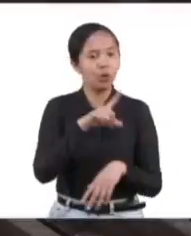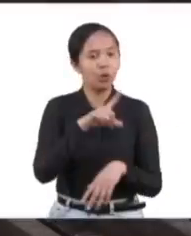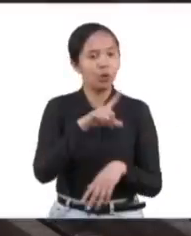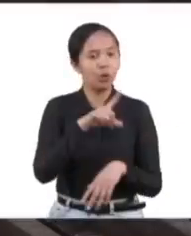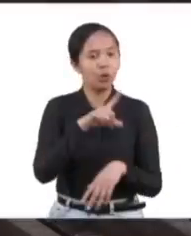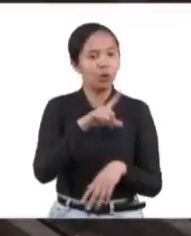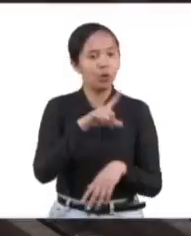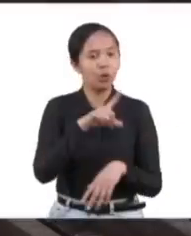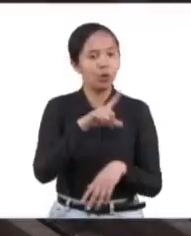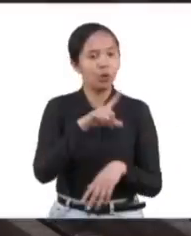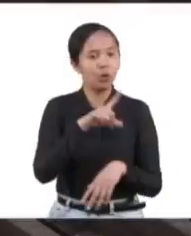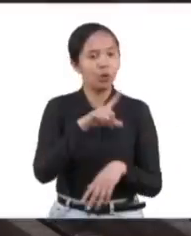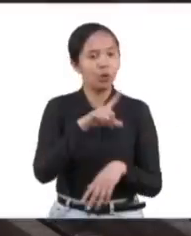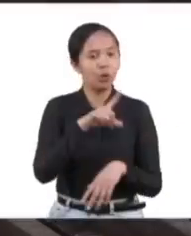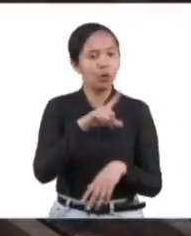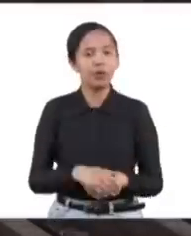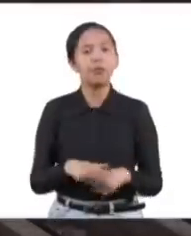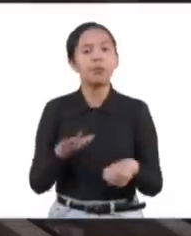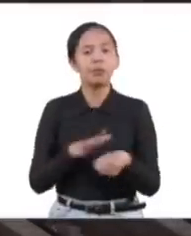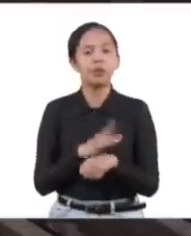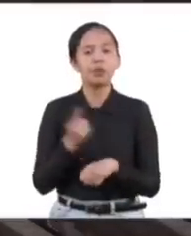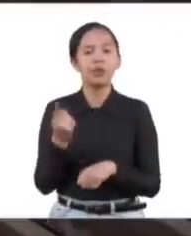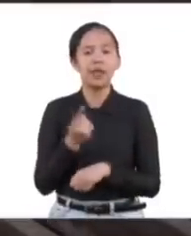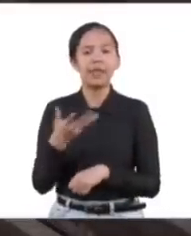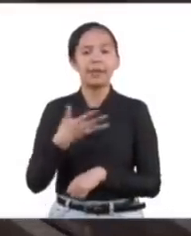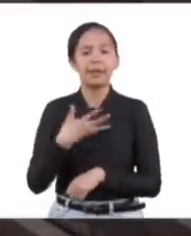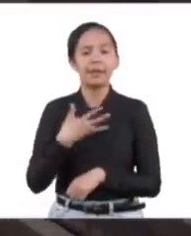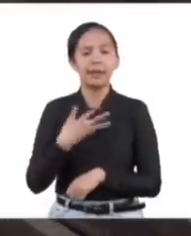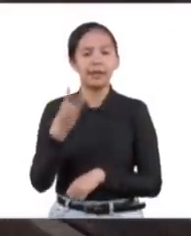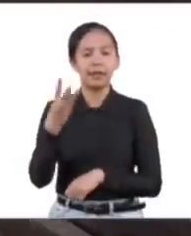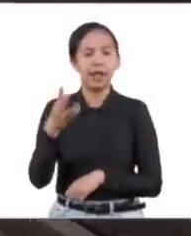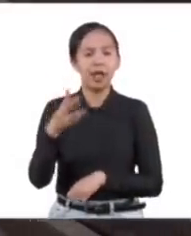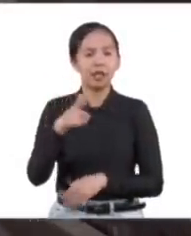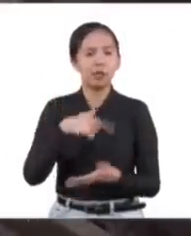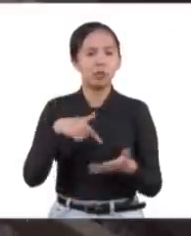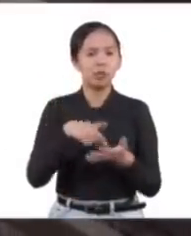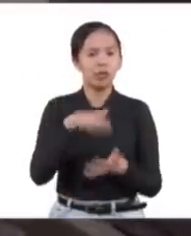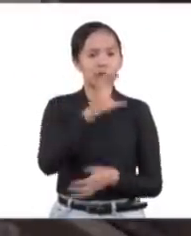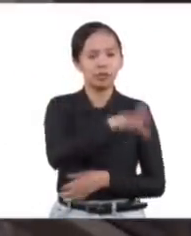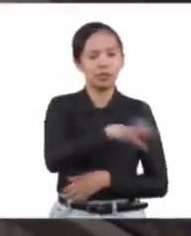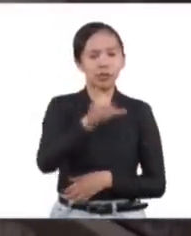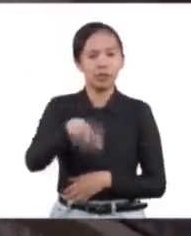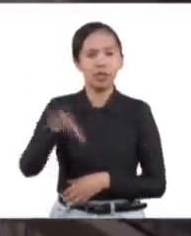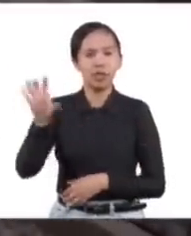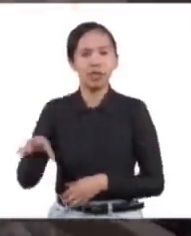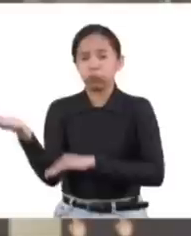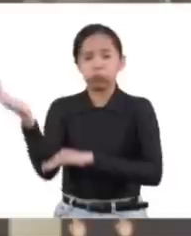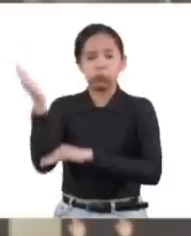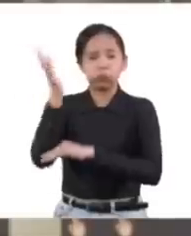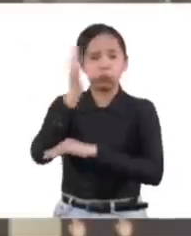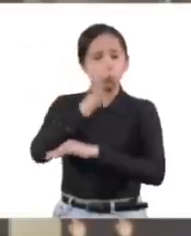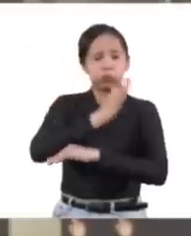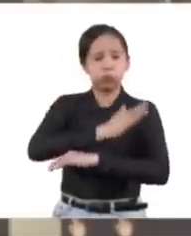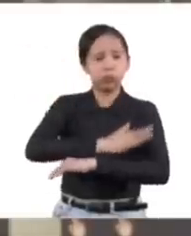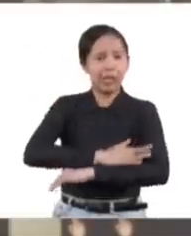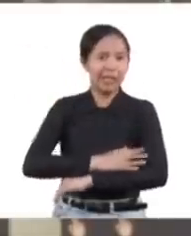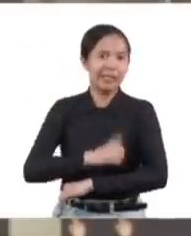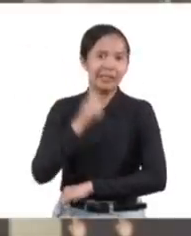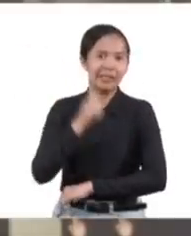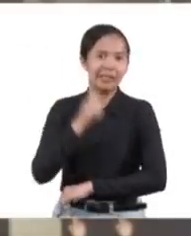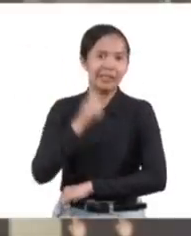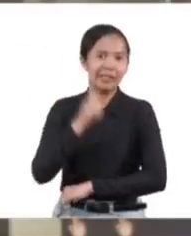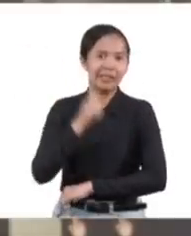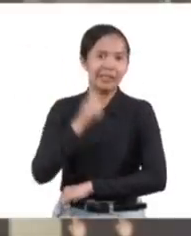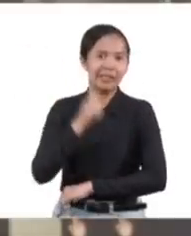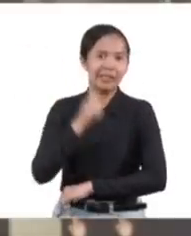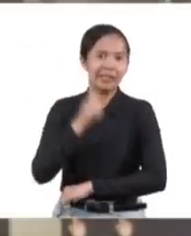especial, porque solamente hay tres zonas en donde puede salir todo este material, y a todas las empresas